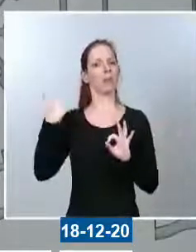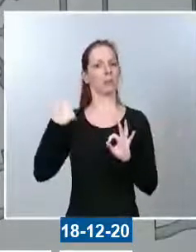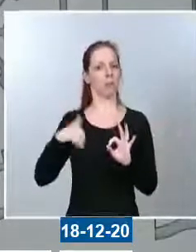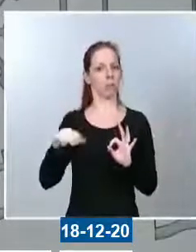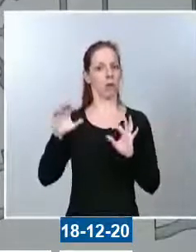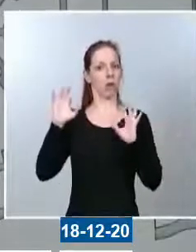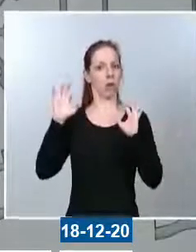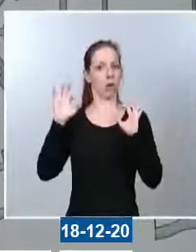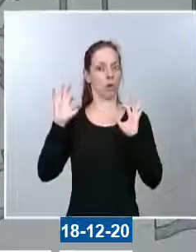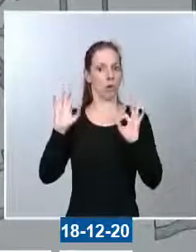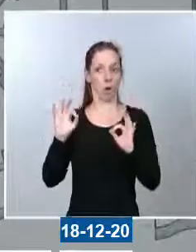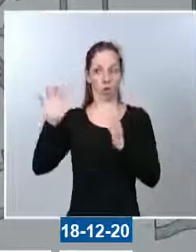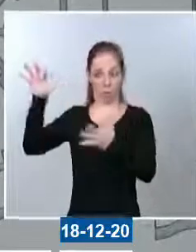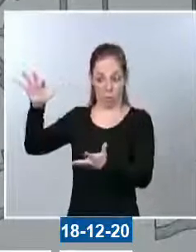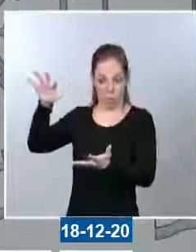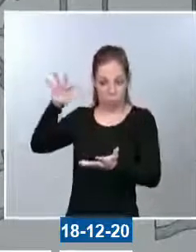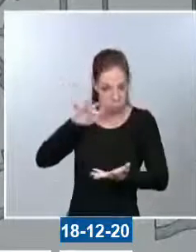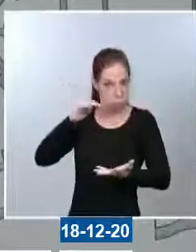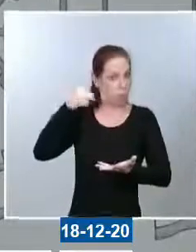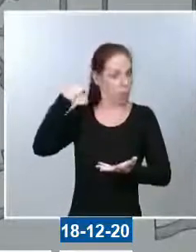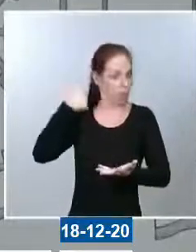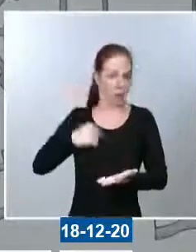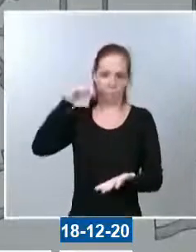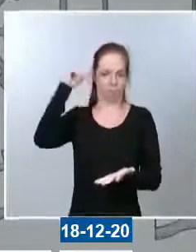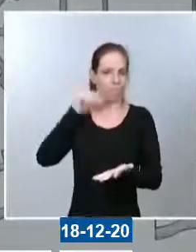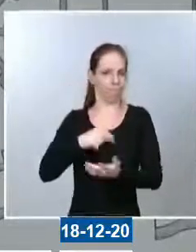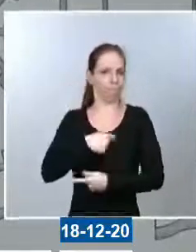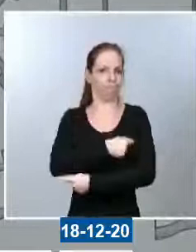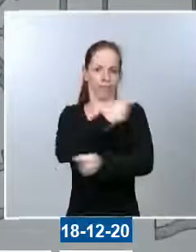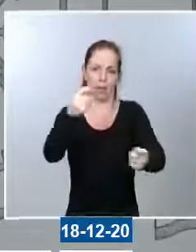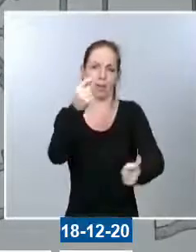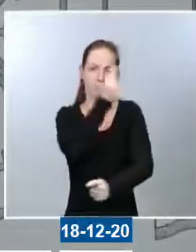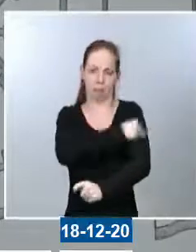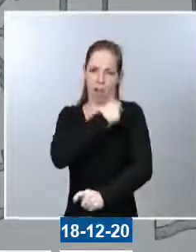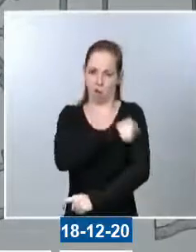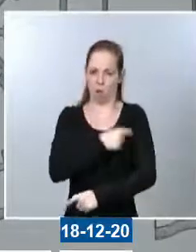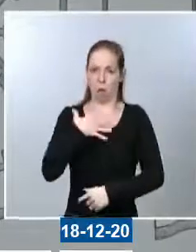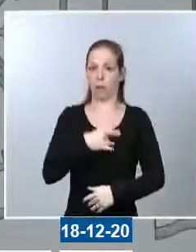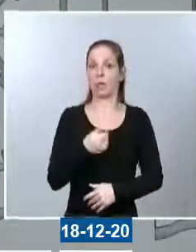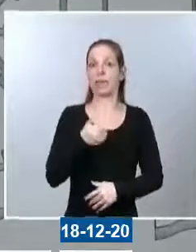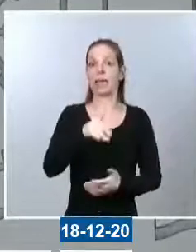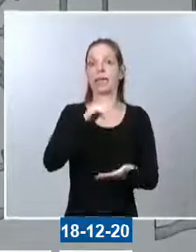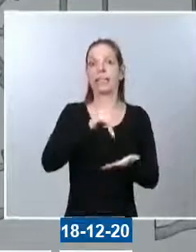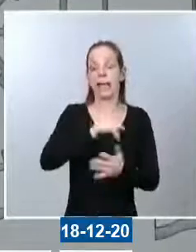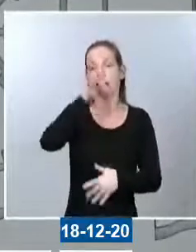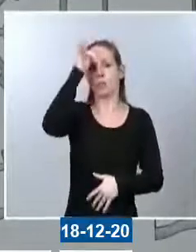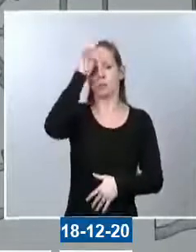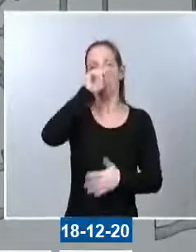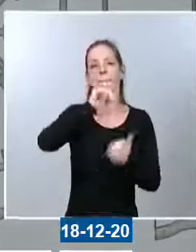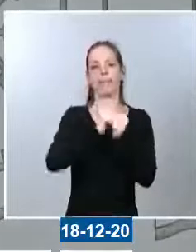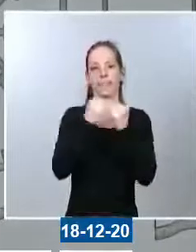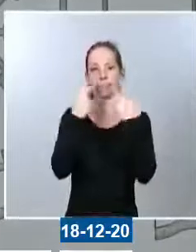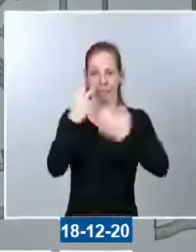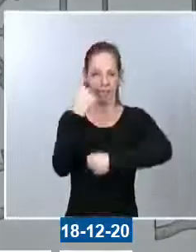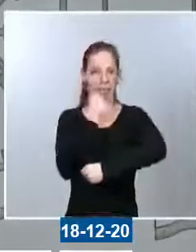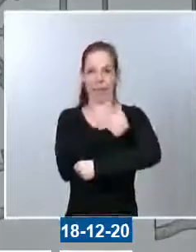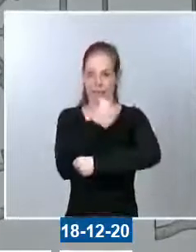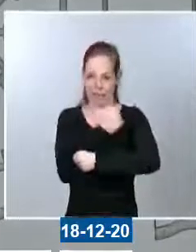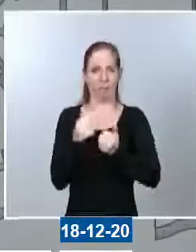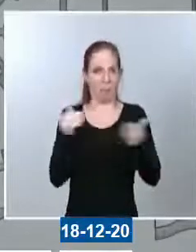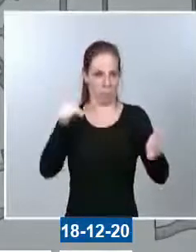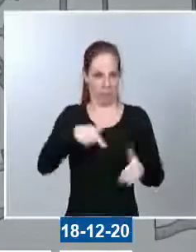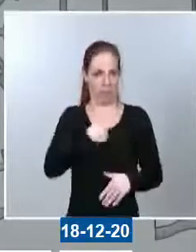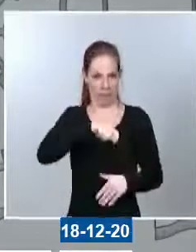este viernes que el proceso de vacunación iniciara el 27 de diciembre sólo un día después de recibir las primeras dosis de facer